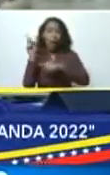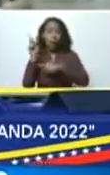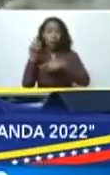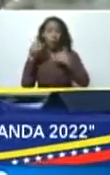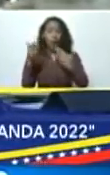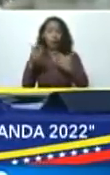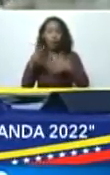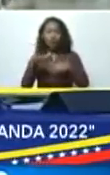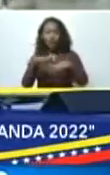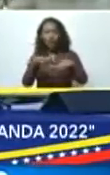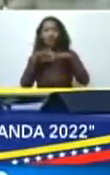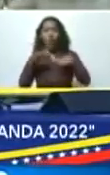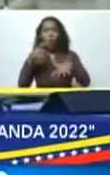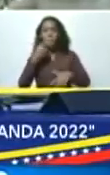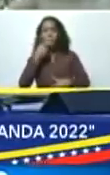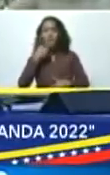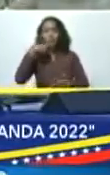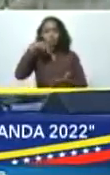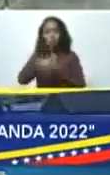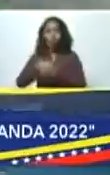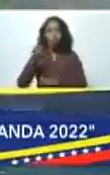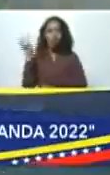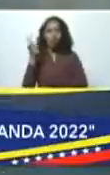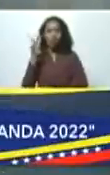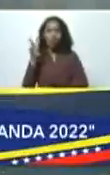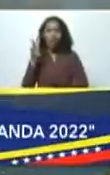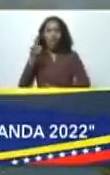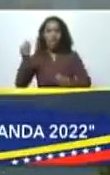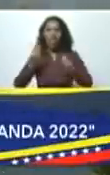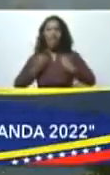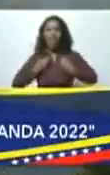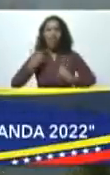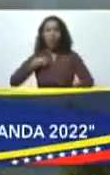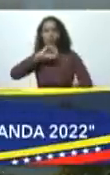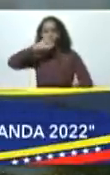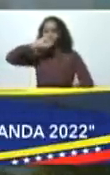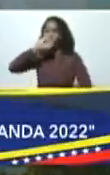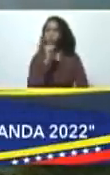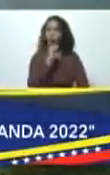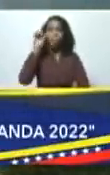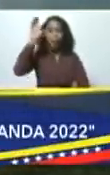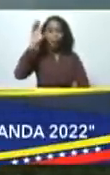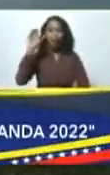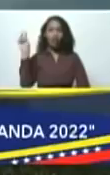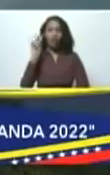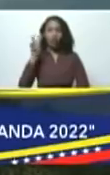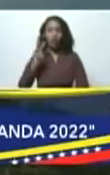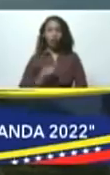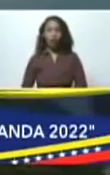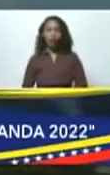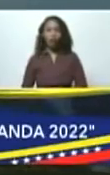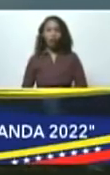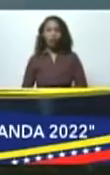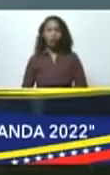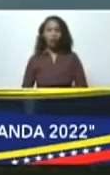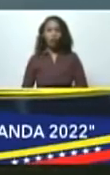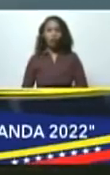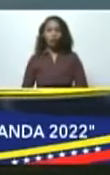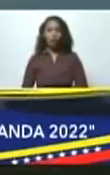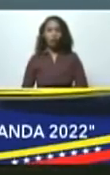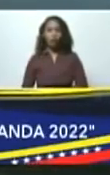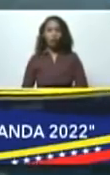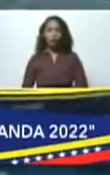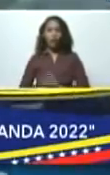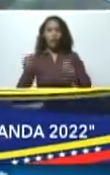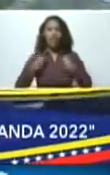la belleza llamada Venezuela. ¡Que viva nuestra amada patria, Venezuela!